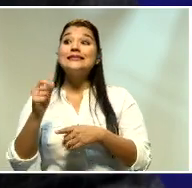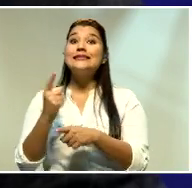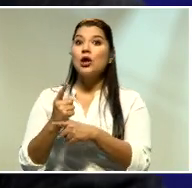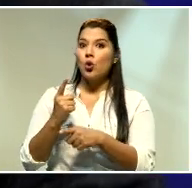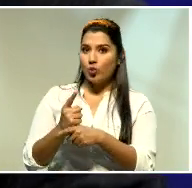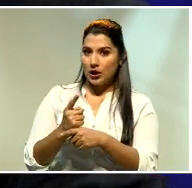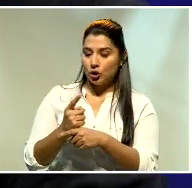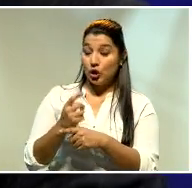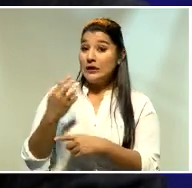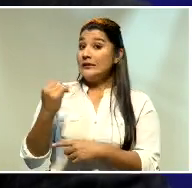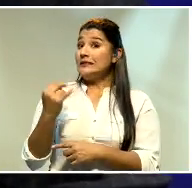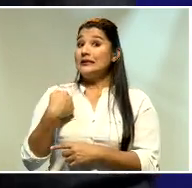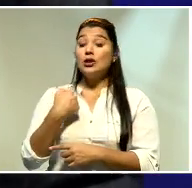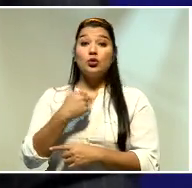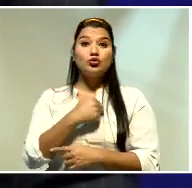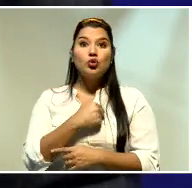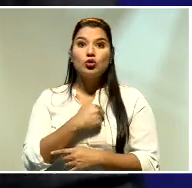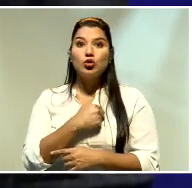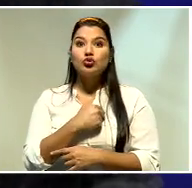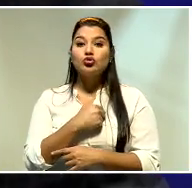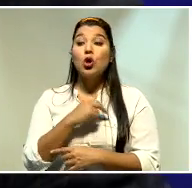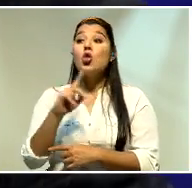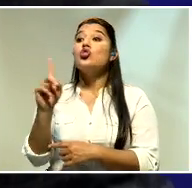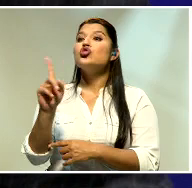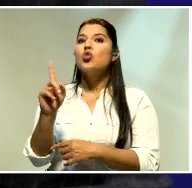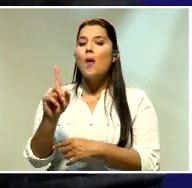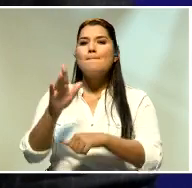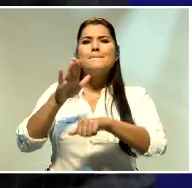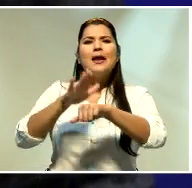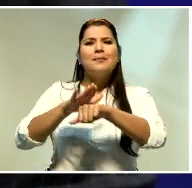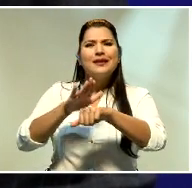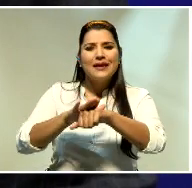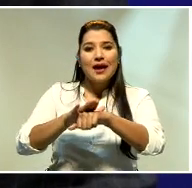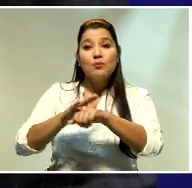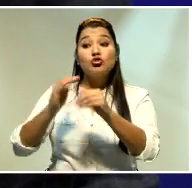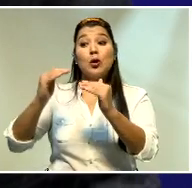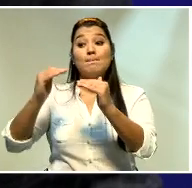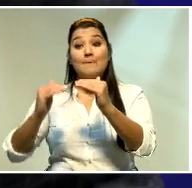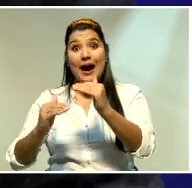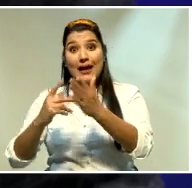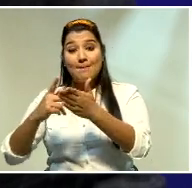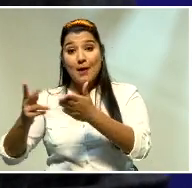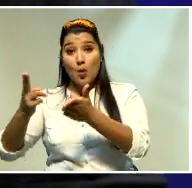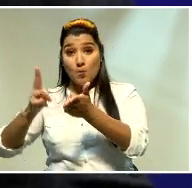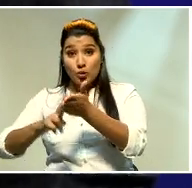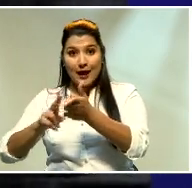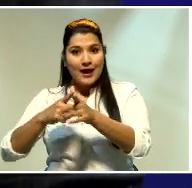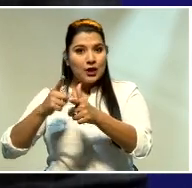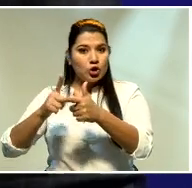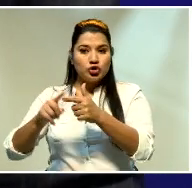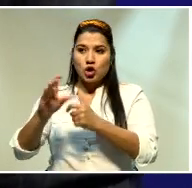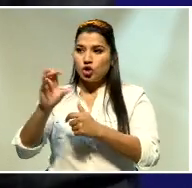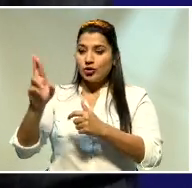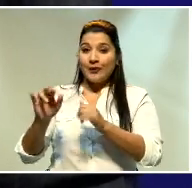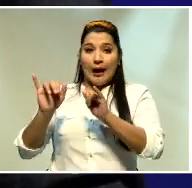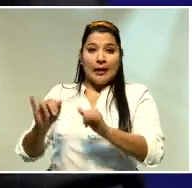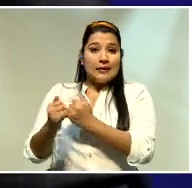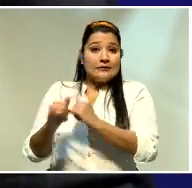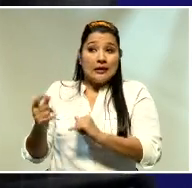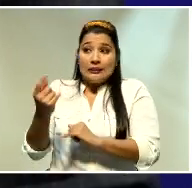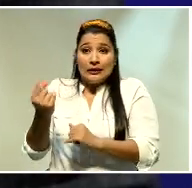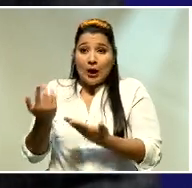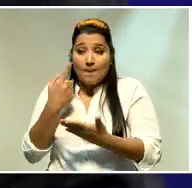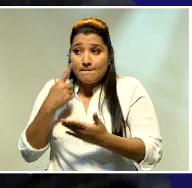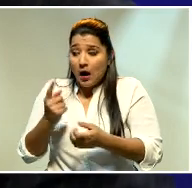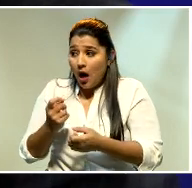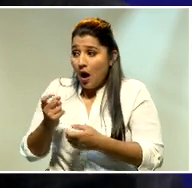no haber tenido esas no condonaciones, amnistías, el país hubiera quedado sin liquidez y a pesar de todo el esfuerzo de la reforma, muy